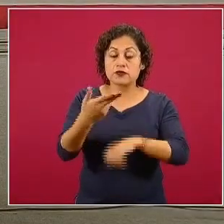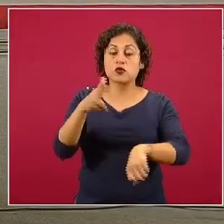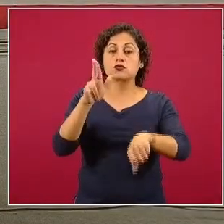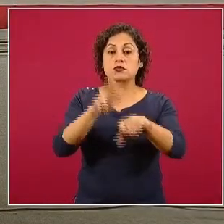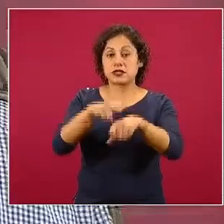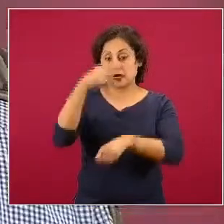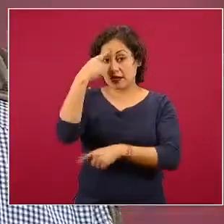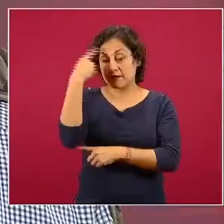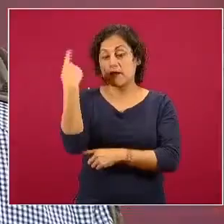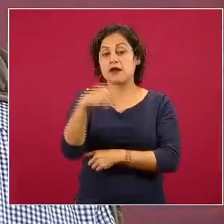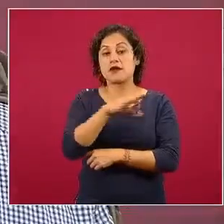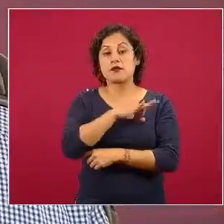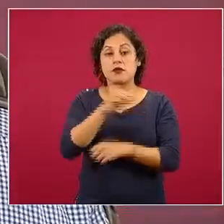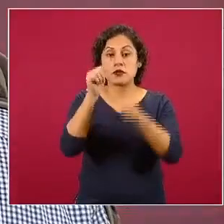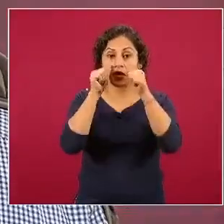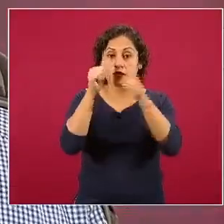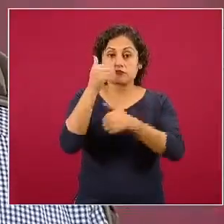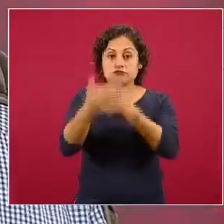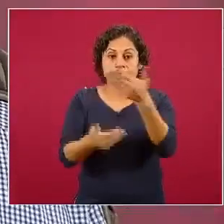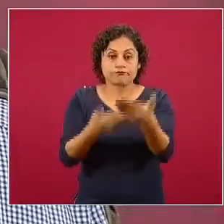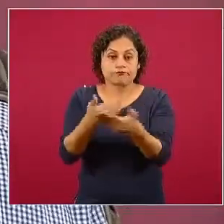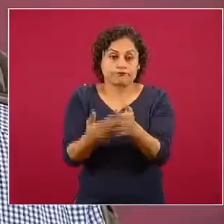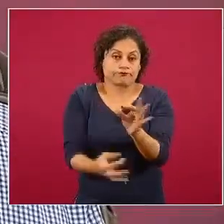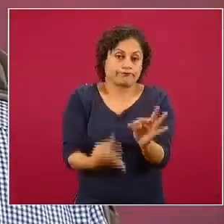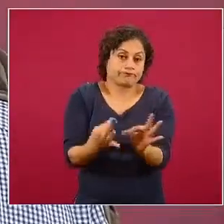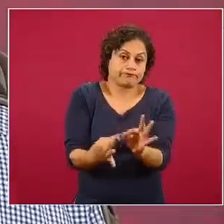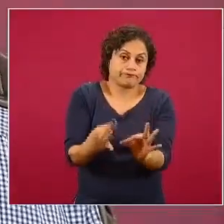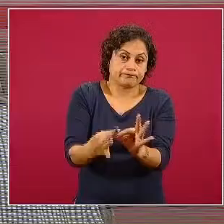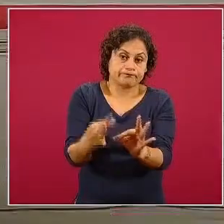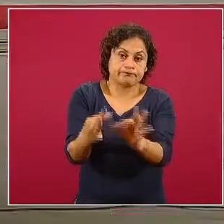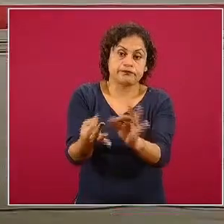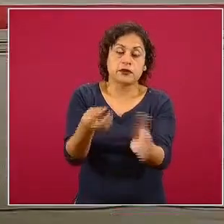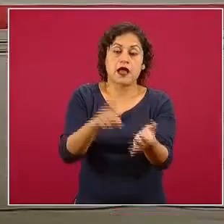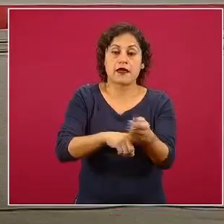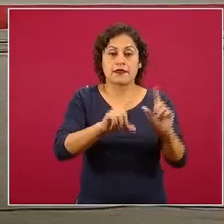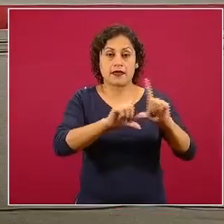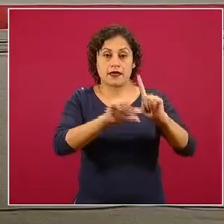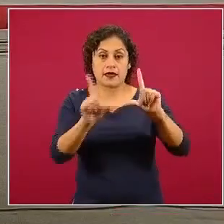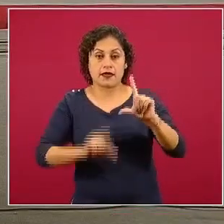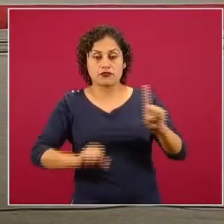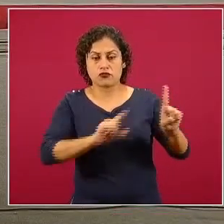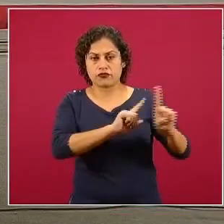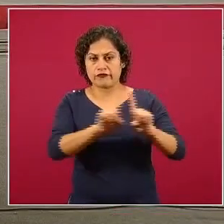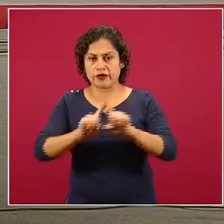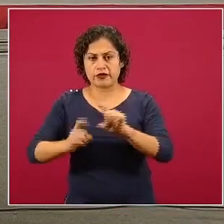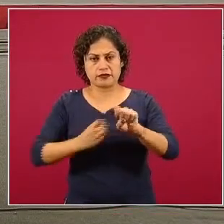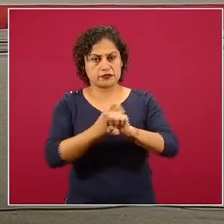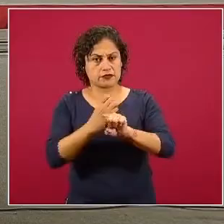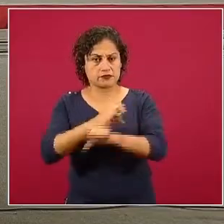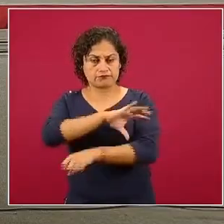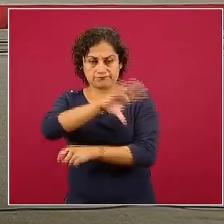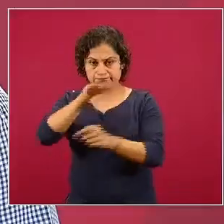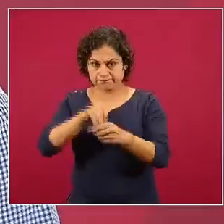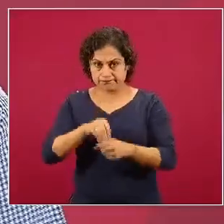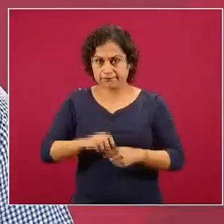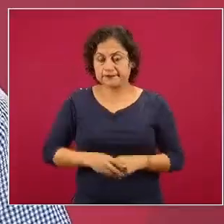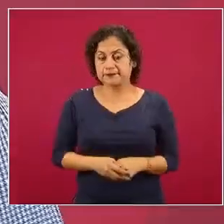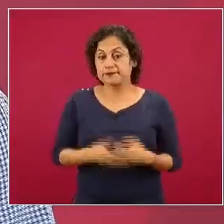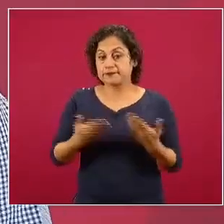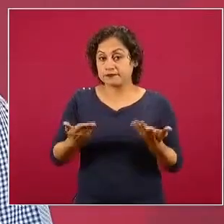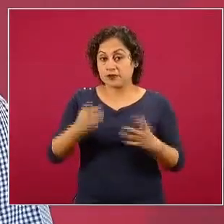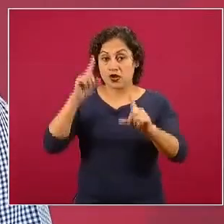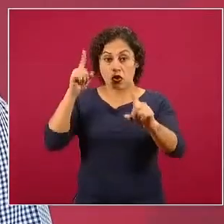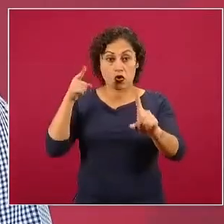disponible de atención médica en cada una de las ciudades, de los estados en donde ellas se encuentran. Y el objetivo principal